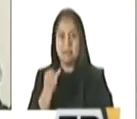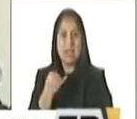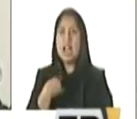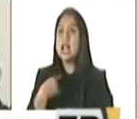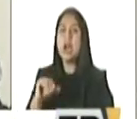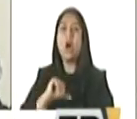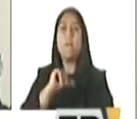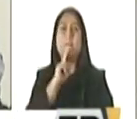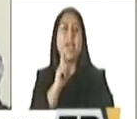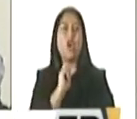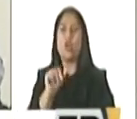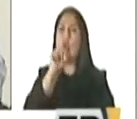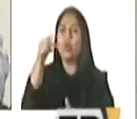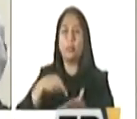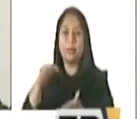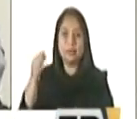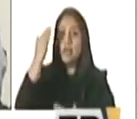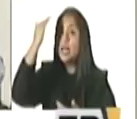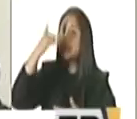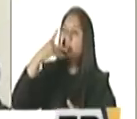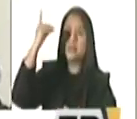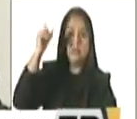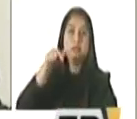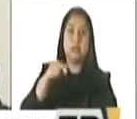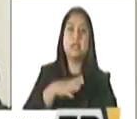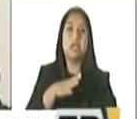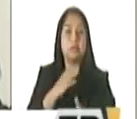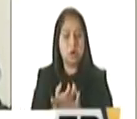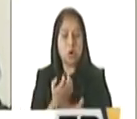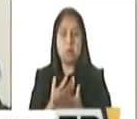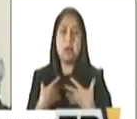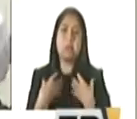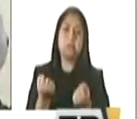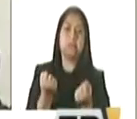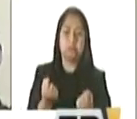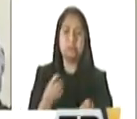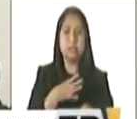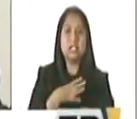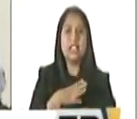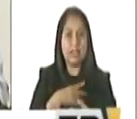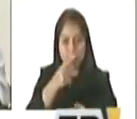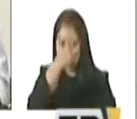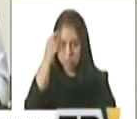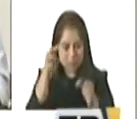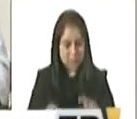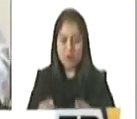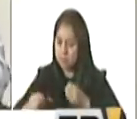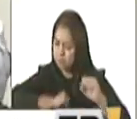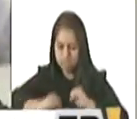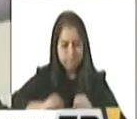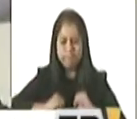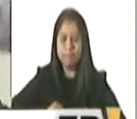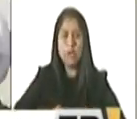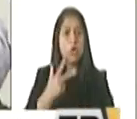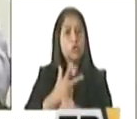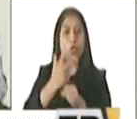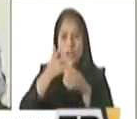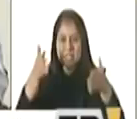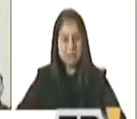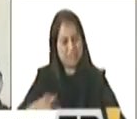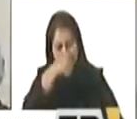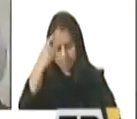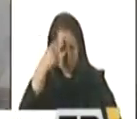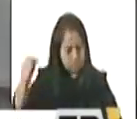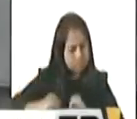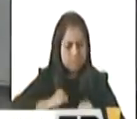cualquiera. Gracias a Dios tenemos una economía sana, gracias a Dios tenemos gente trabajadora, los guatemaltecos somos